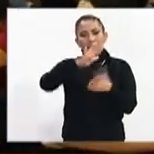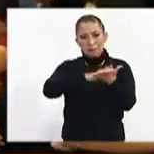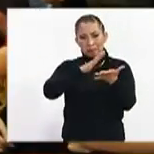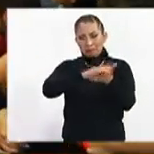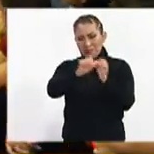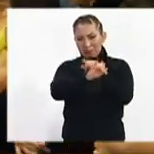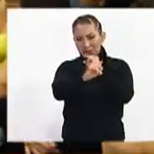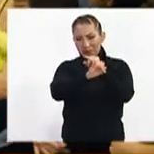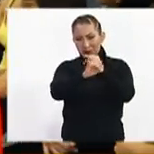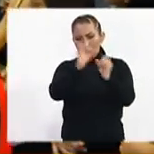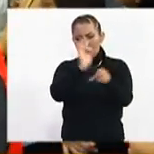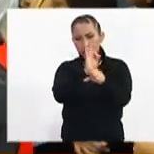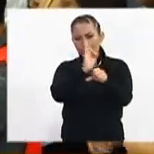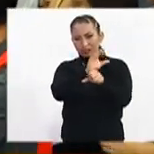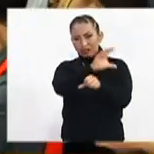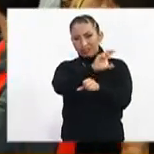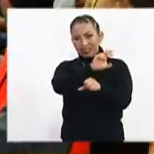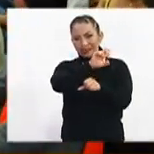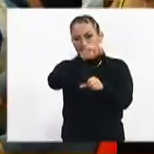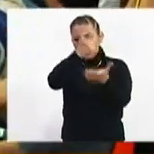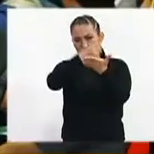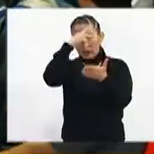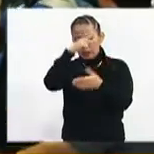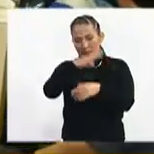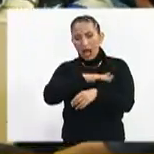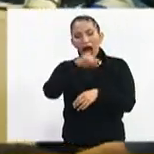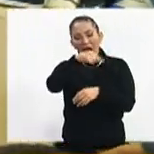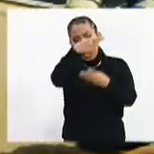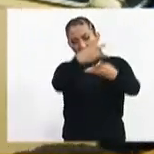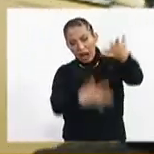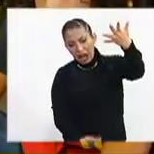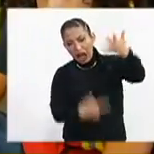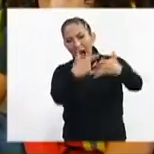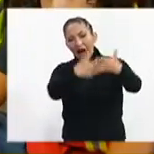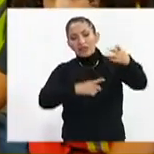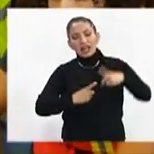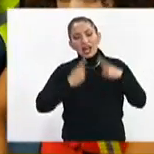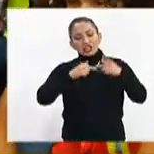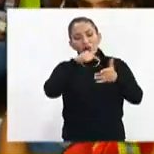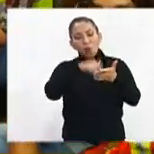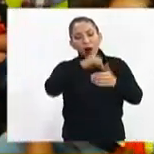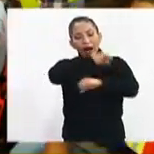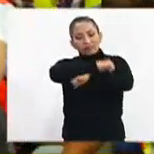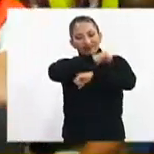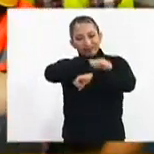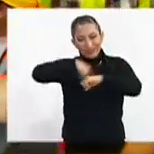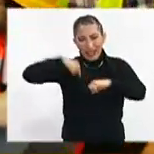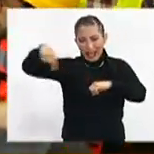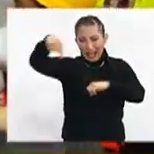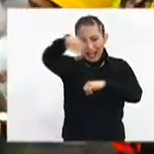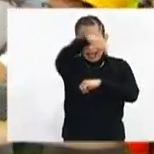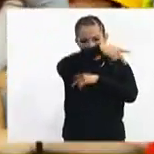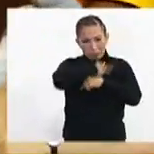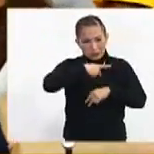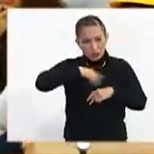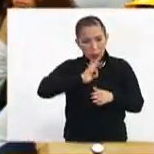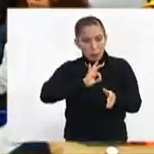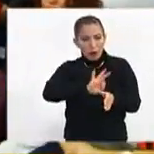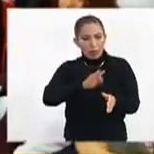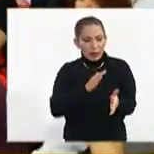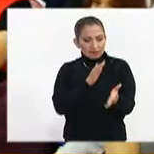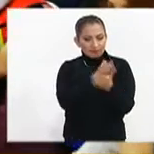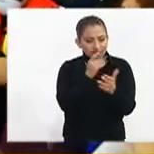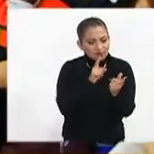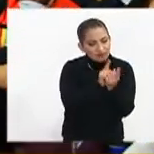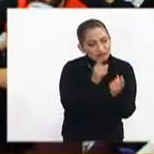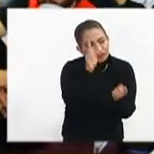de Protección Civil de la Ciudad de México, ahí aparecen la dirección de los módulos donde las personas pueden acercarse,